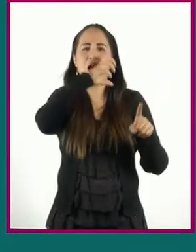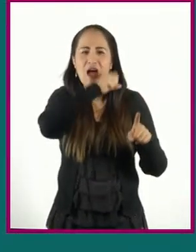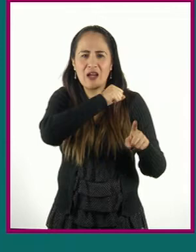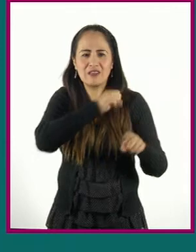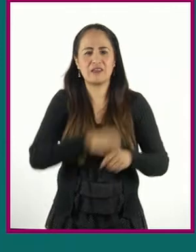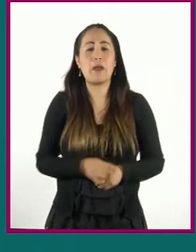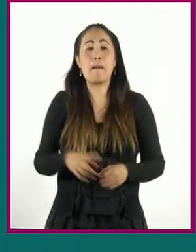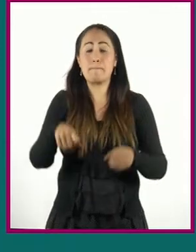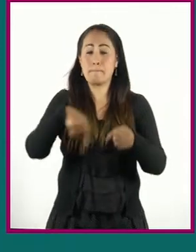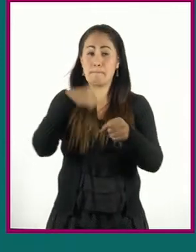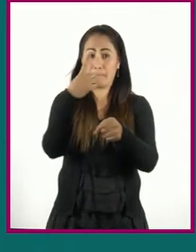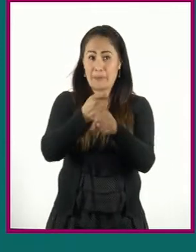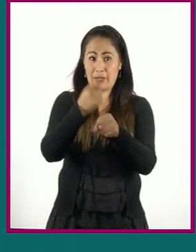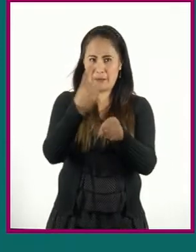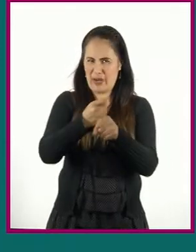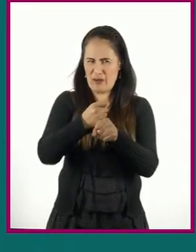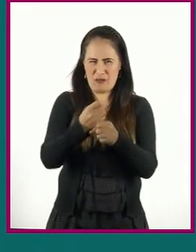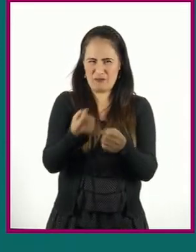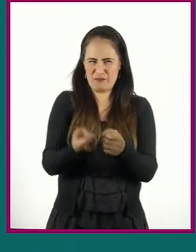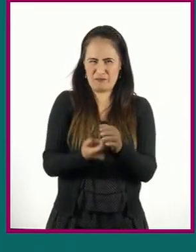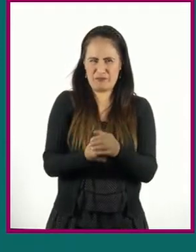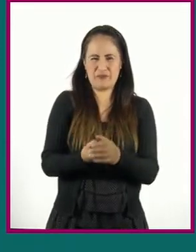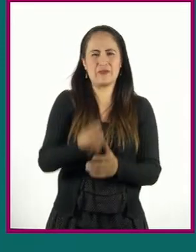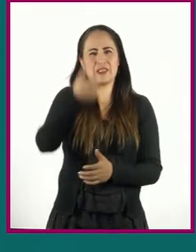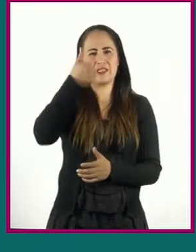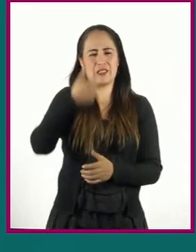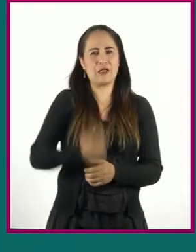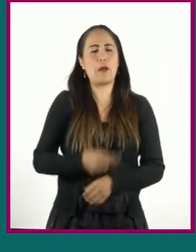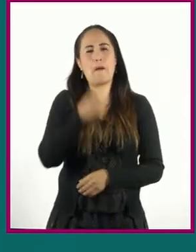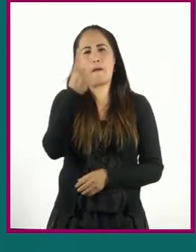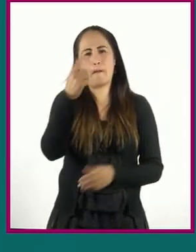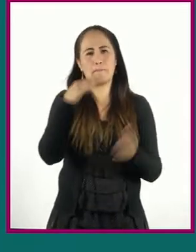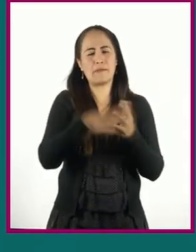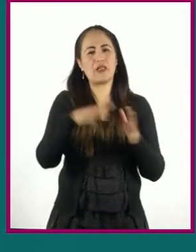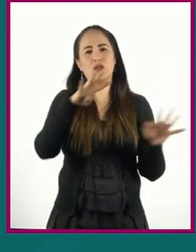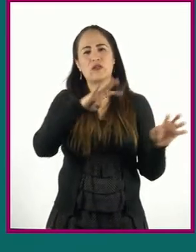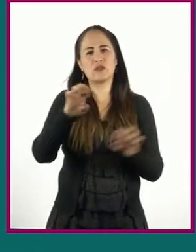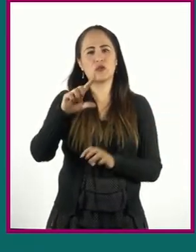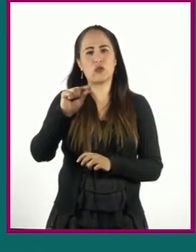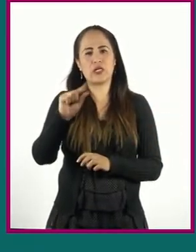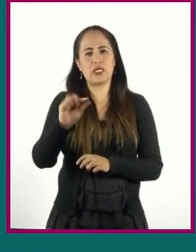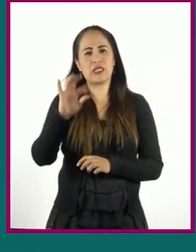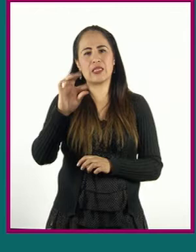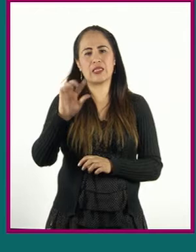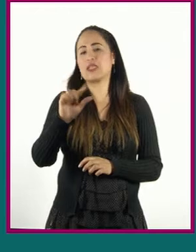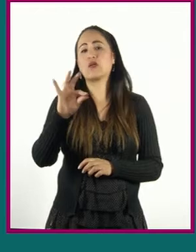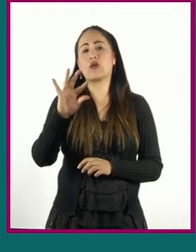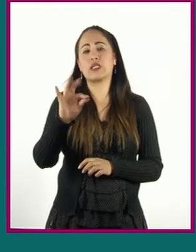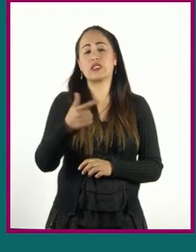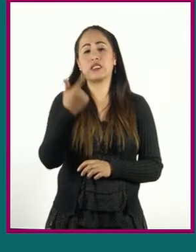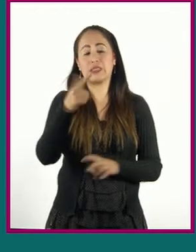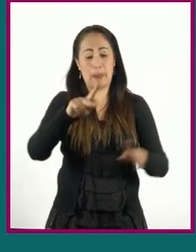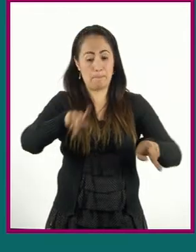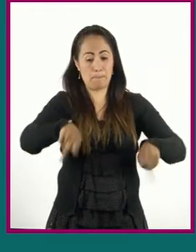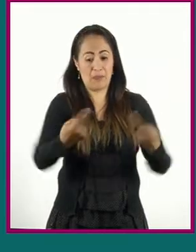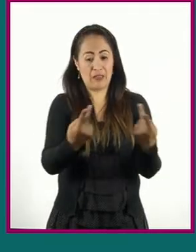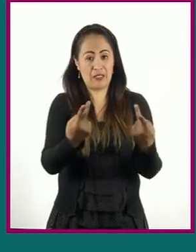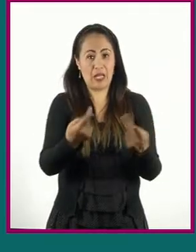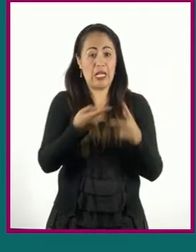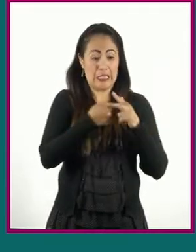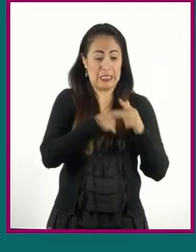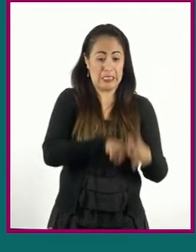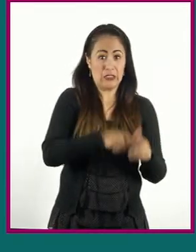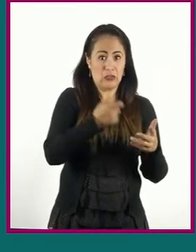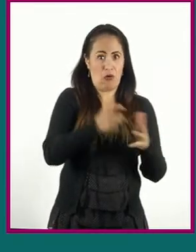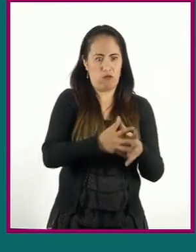horno se puso a la venta en los primeros meses de 1947. En un principio eran muy grandes y